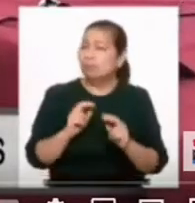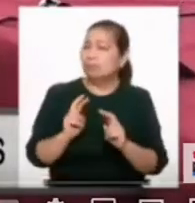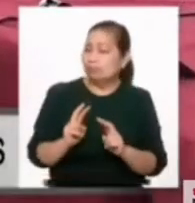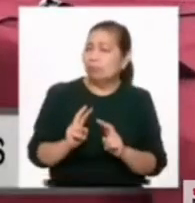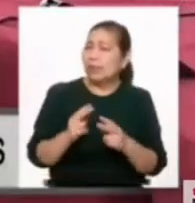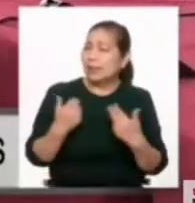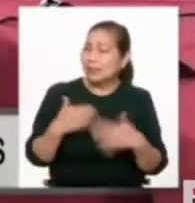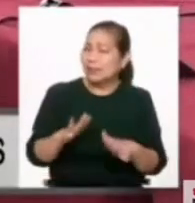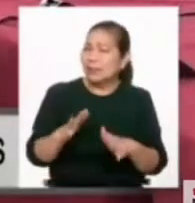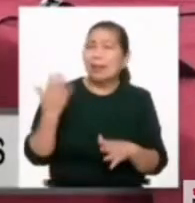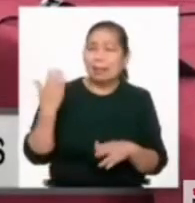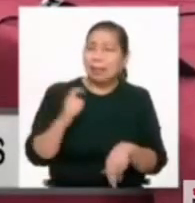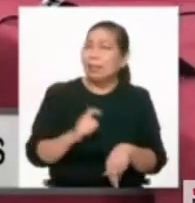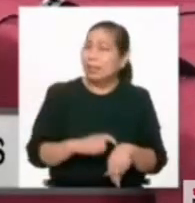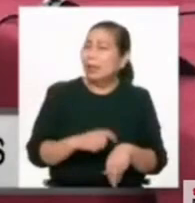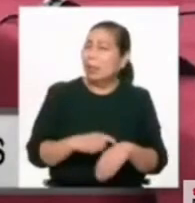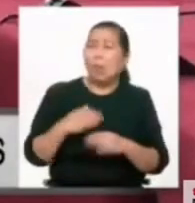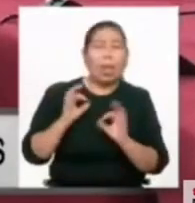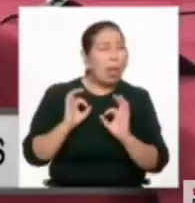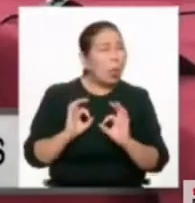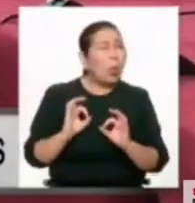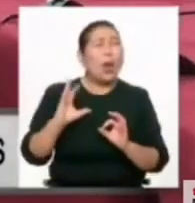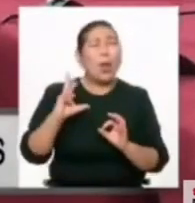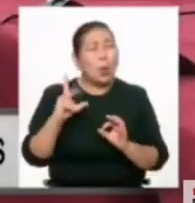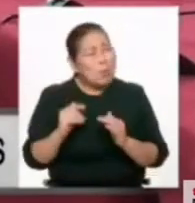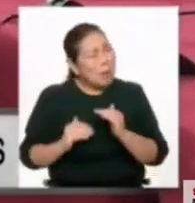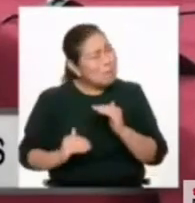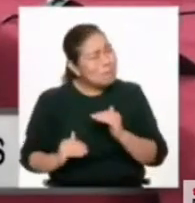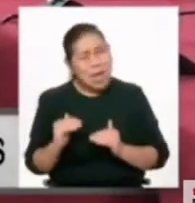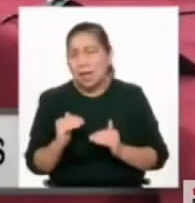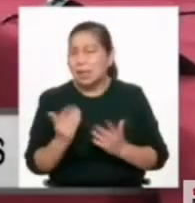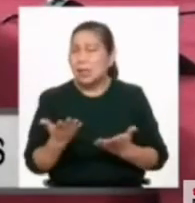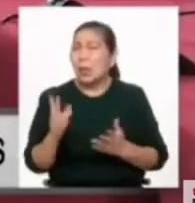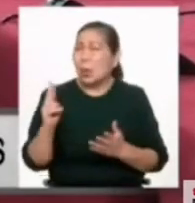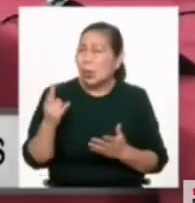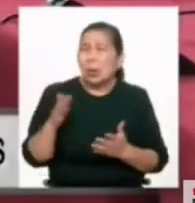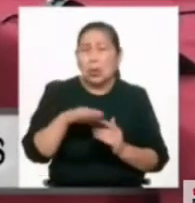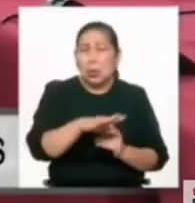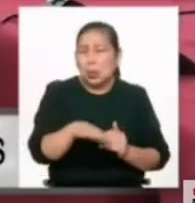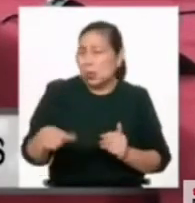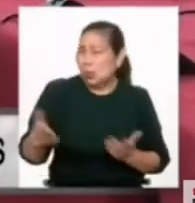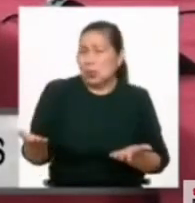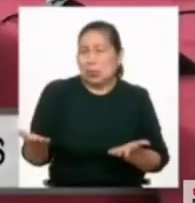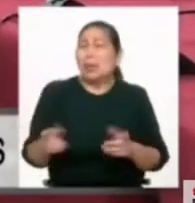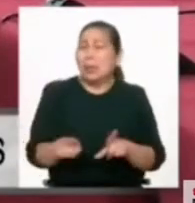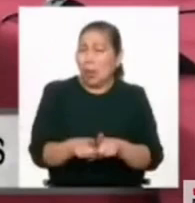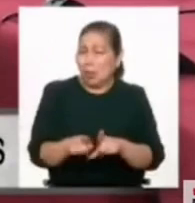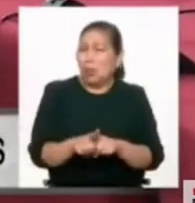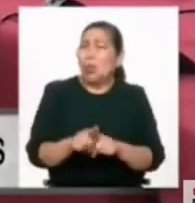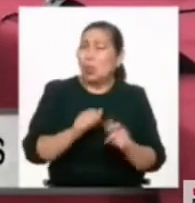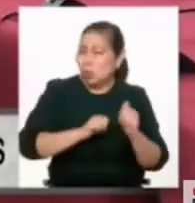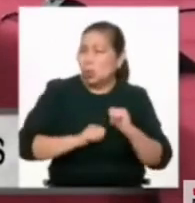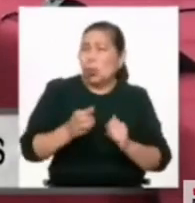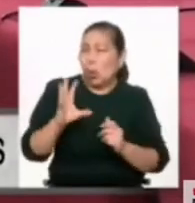vemos que ya desde hace bastante tiempo continúan los asaltos, incluso los robos a menores de edad. Los niños también están